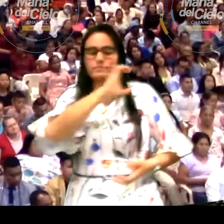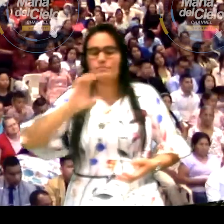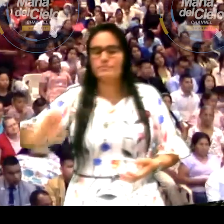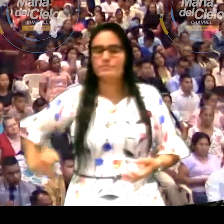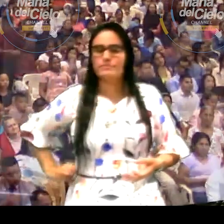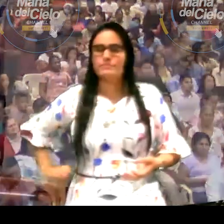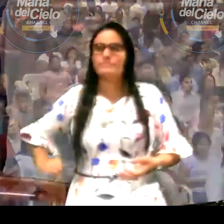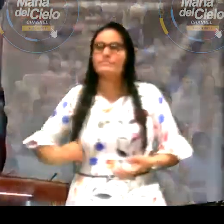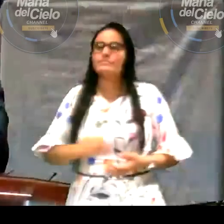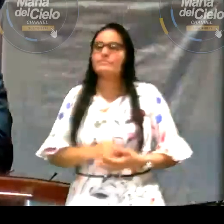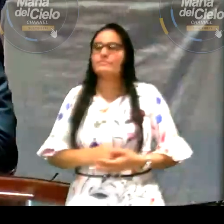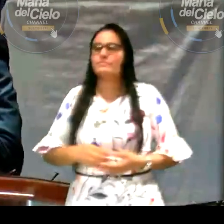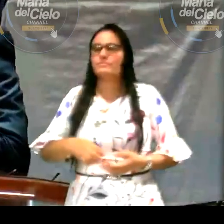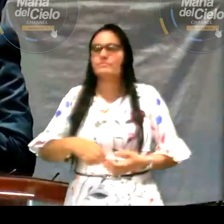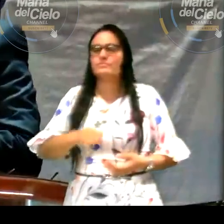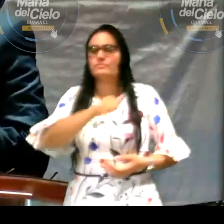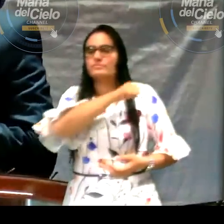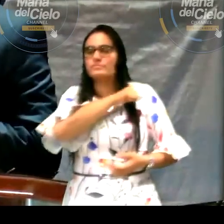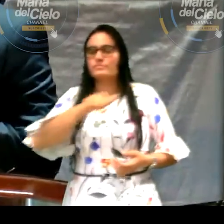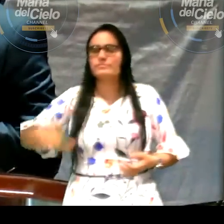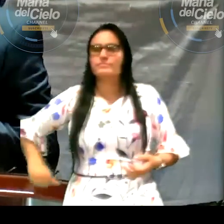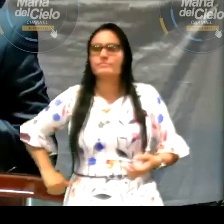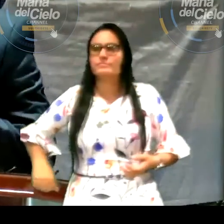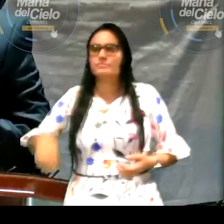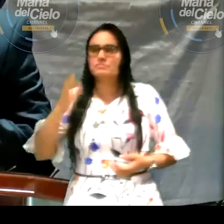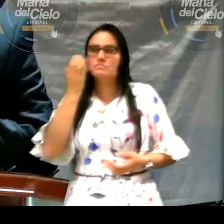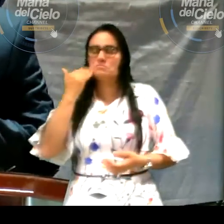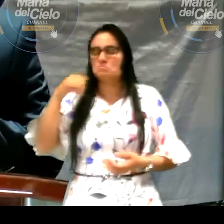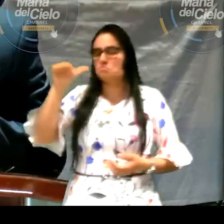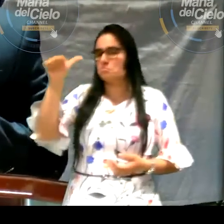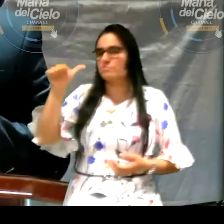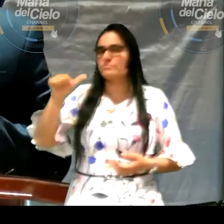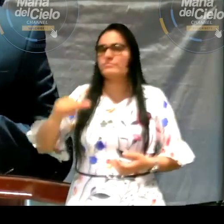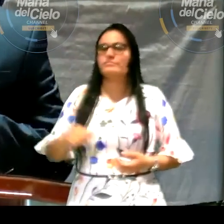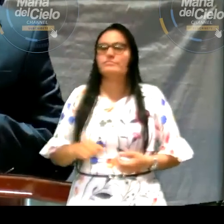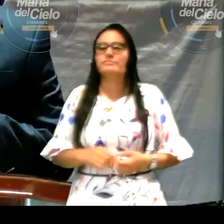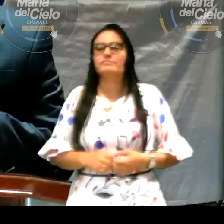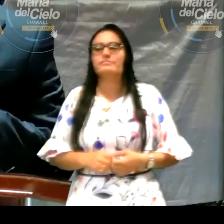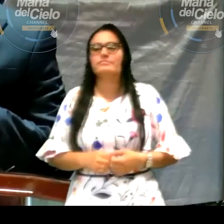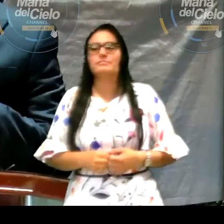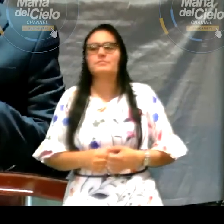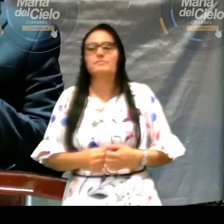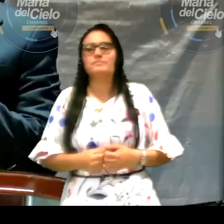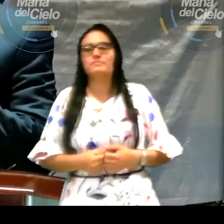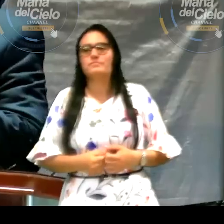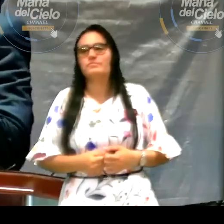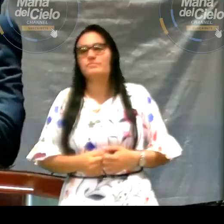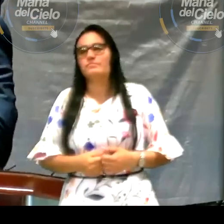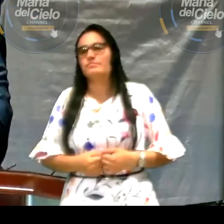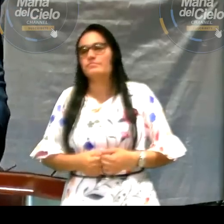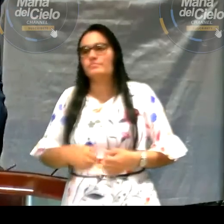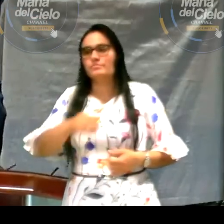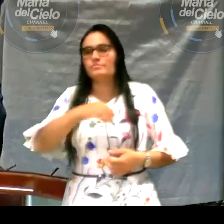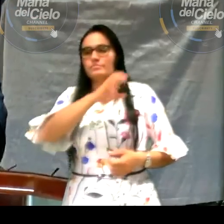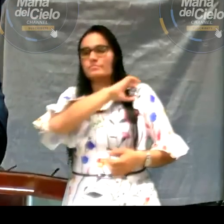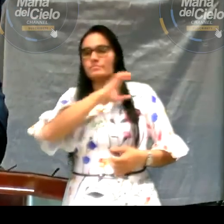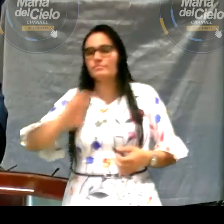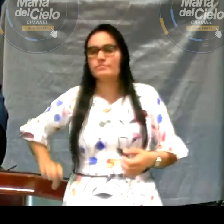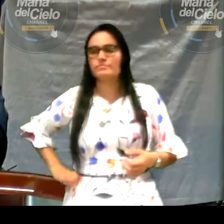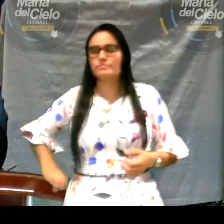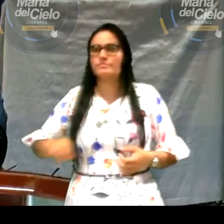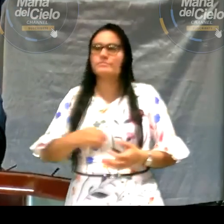y la señora fue para que ella la atendiera. La hermana le hace un chequeo general de